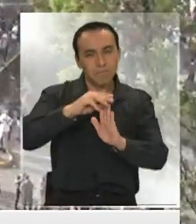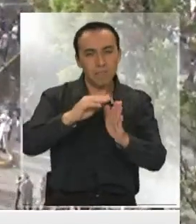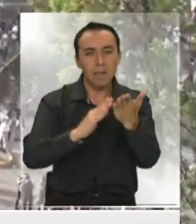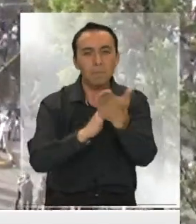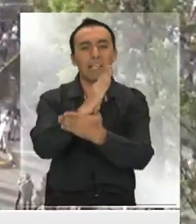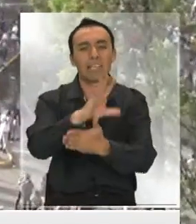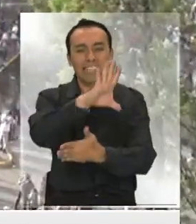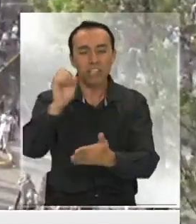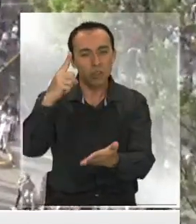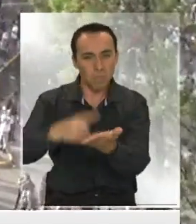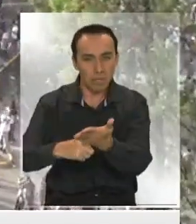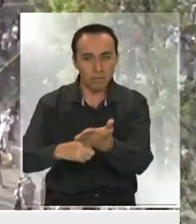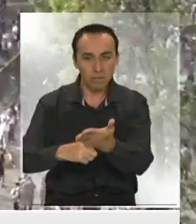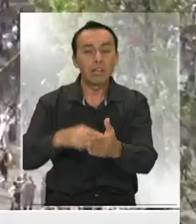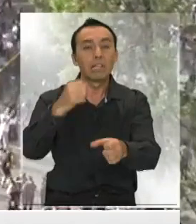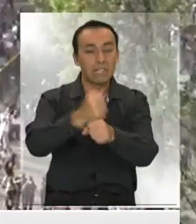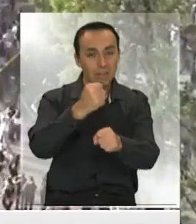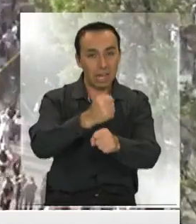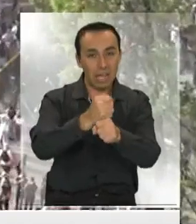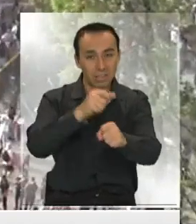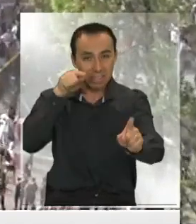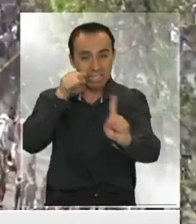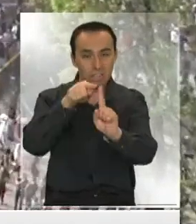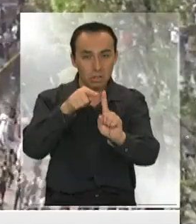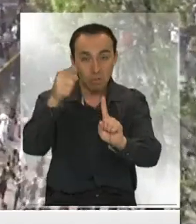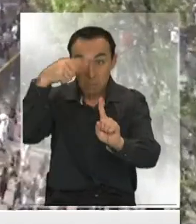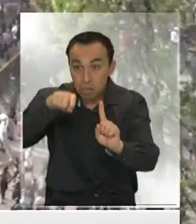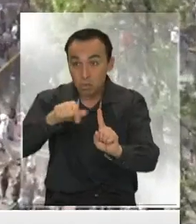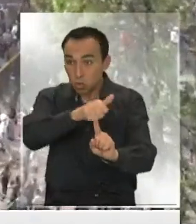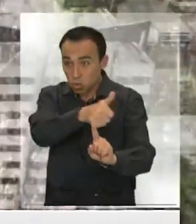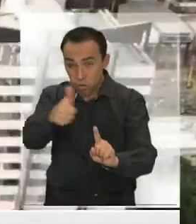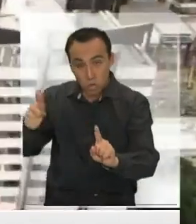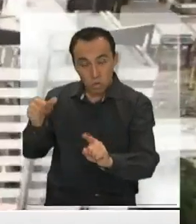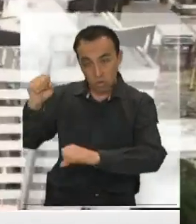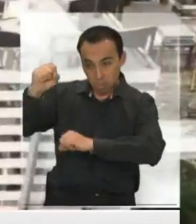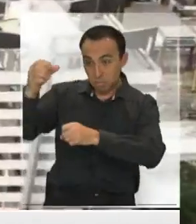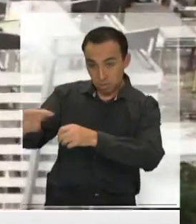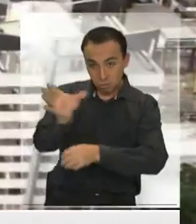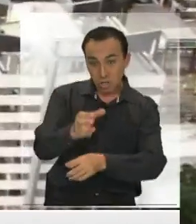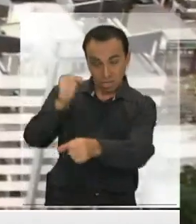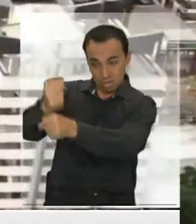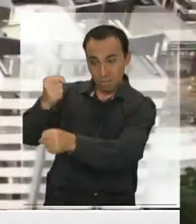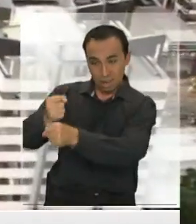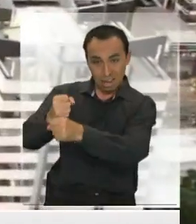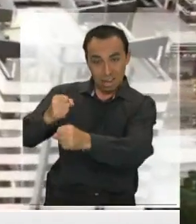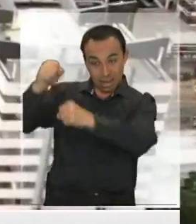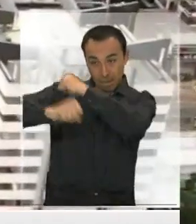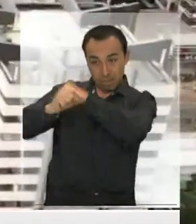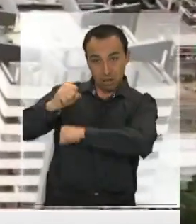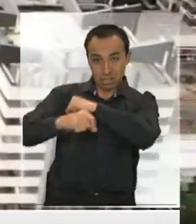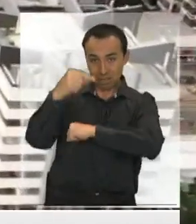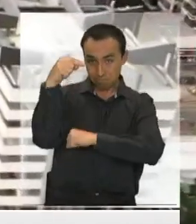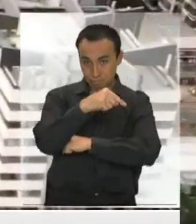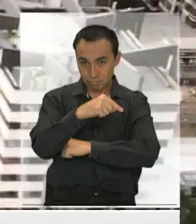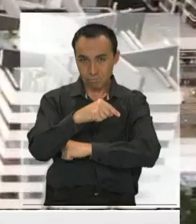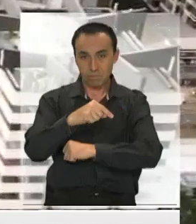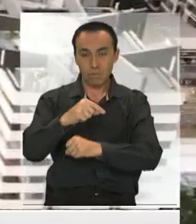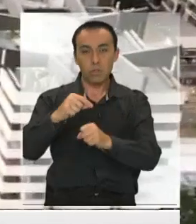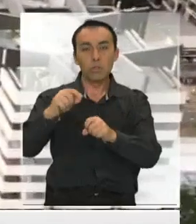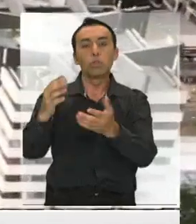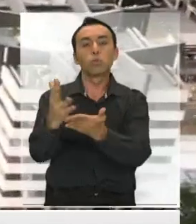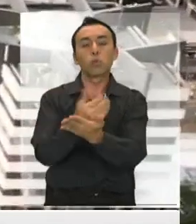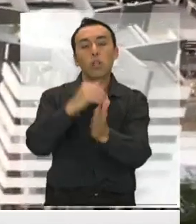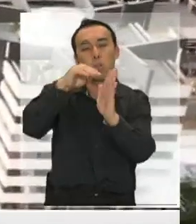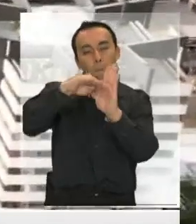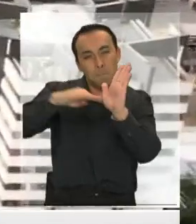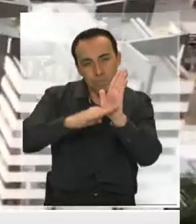diferencia, se refiere a trabajador directo porque también hay subcontratados, sí, pero todos los que dependen directamente de las empresas que están vinculadas a Luksic no van a ganar menos de 500 mil pesos